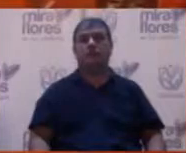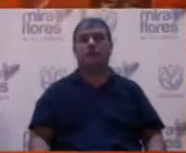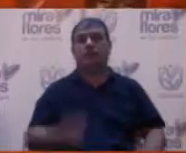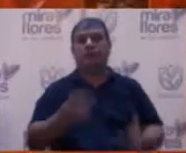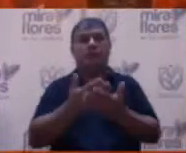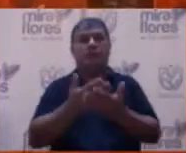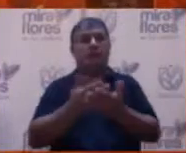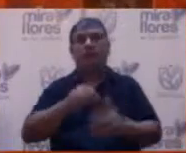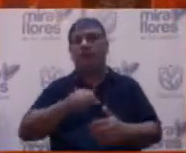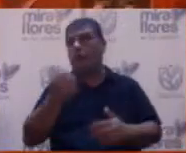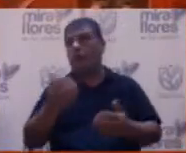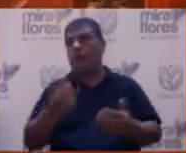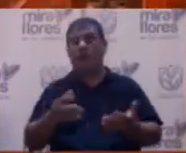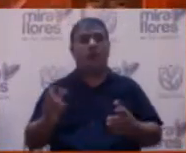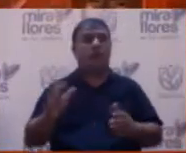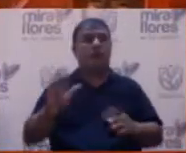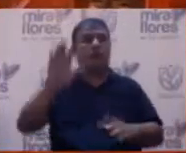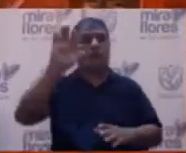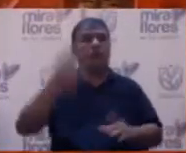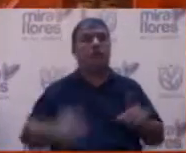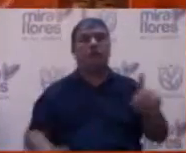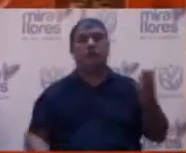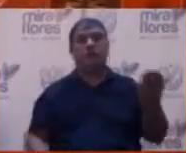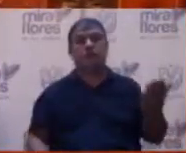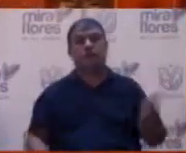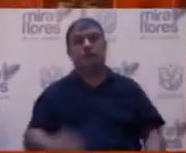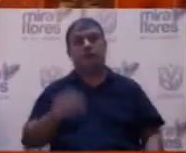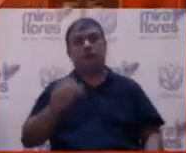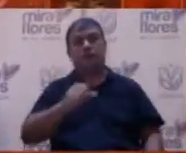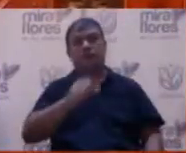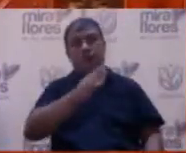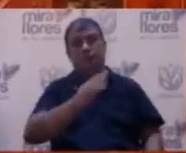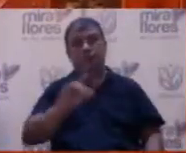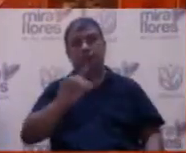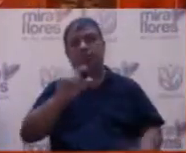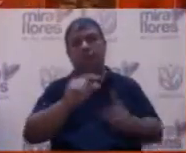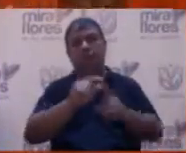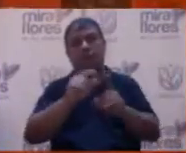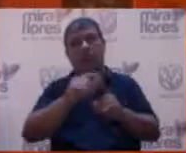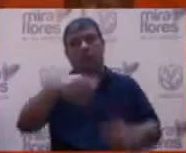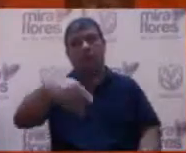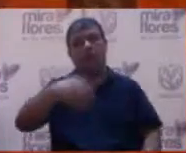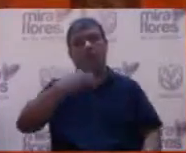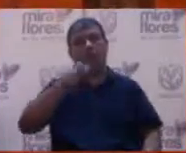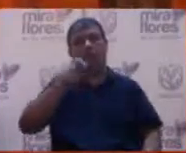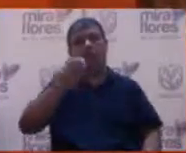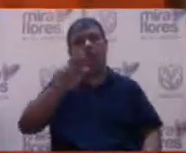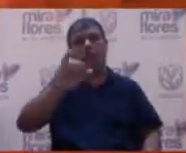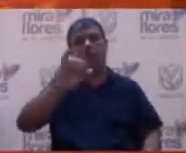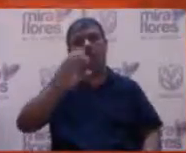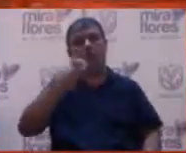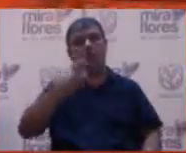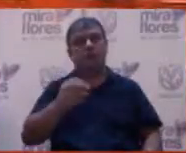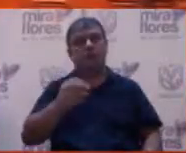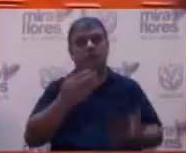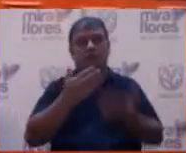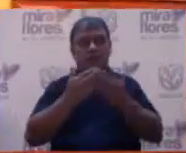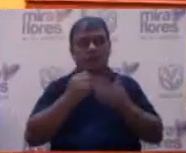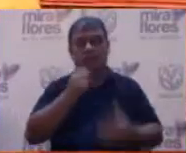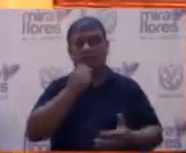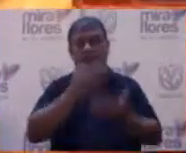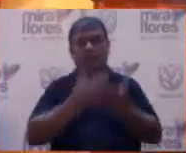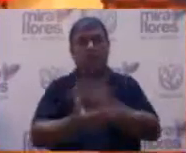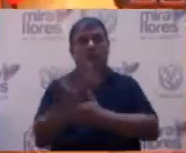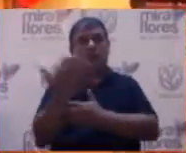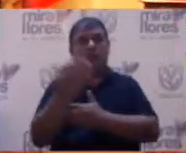Muy bien, ¿alguna otra intervención? Sí, le damos el uso de la palabra a la regidora Patricia del Río de Olavide. Gracias, señor alcalde, buenos días.